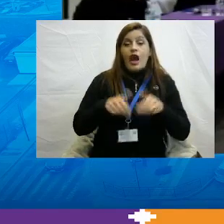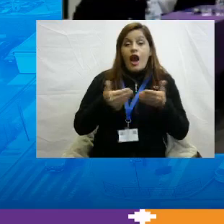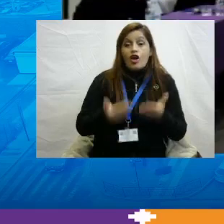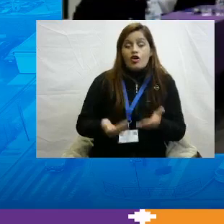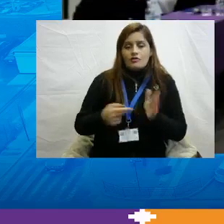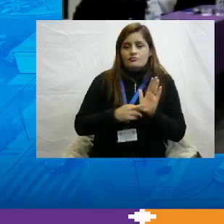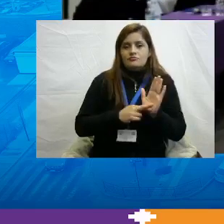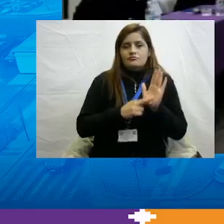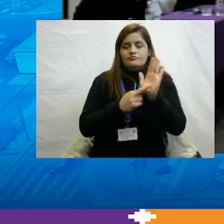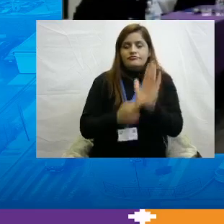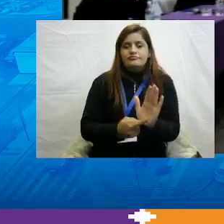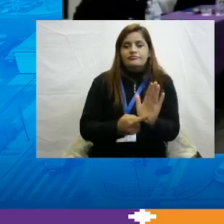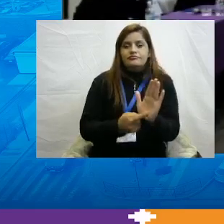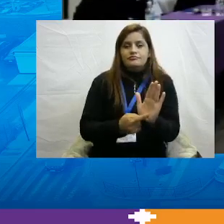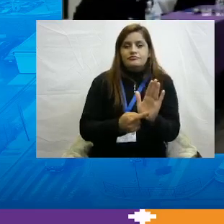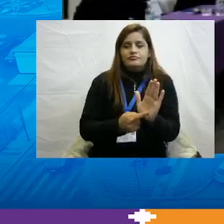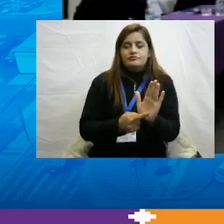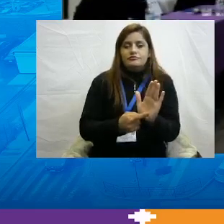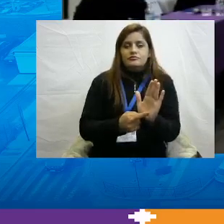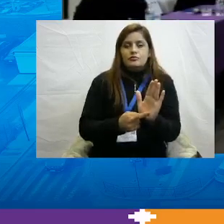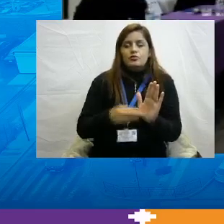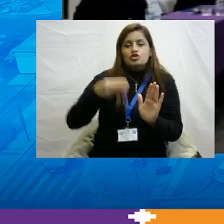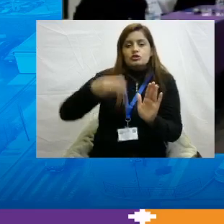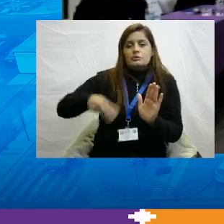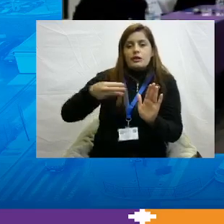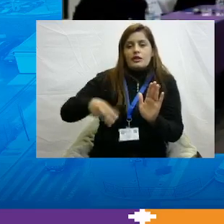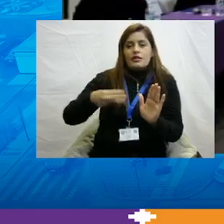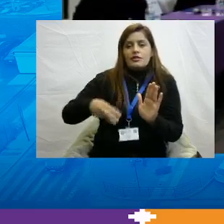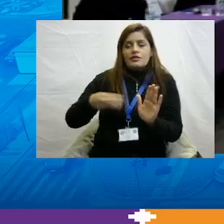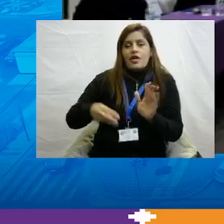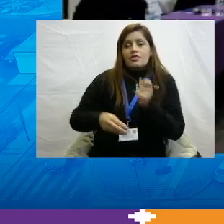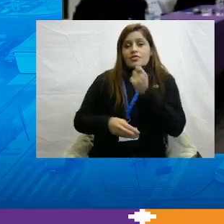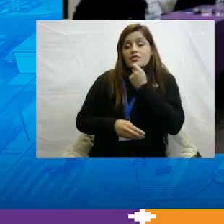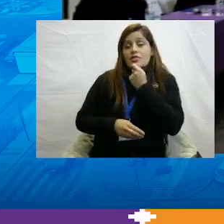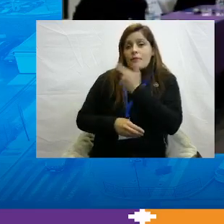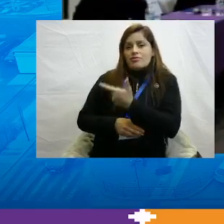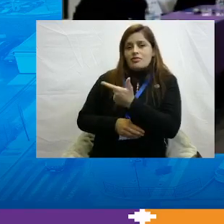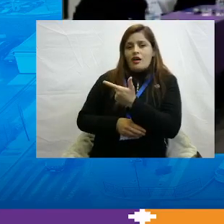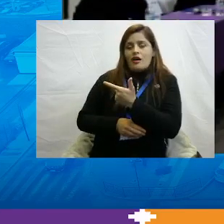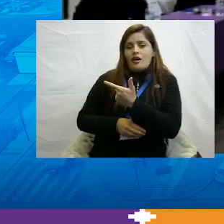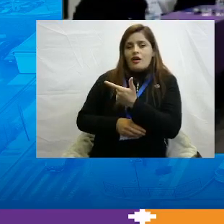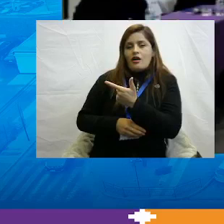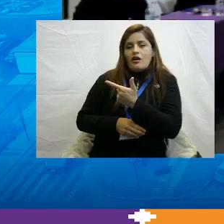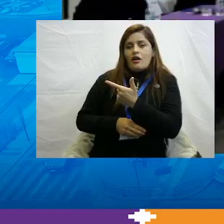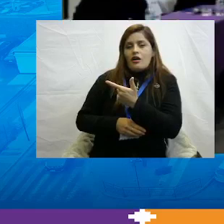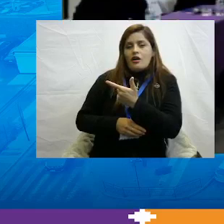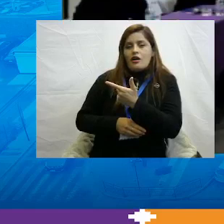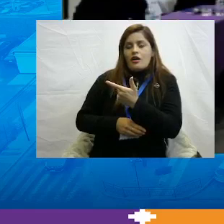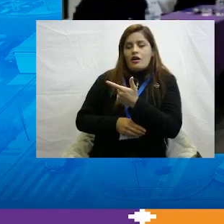vengo a presentar, la Municipalidad de Melipilla ha sido demandada obviamente